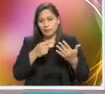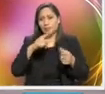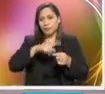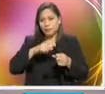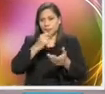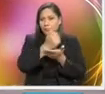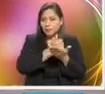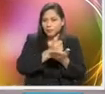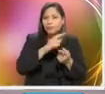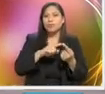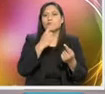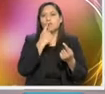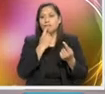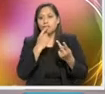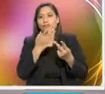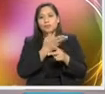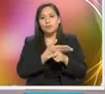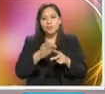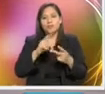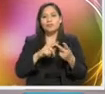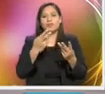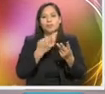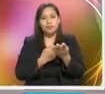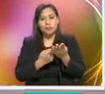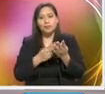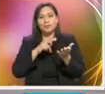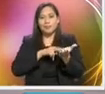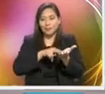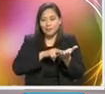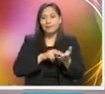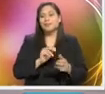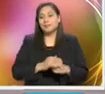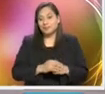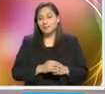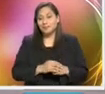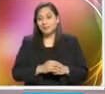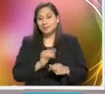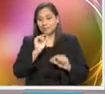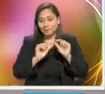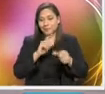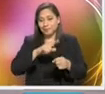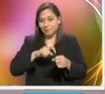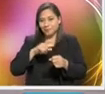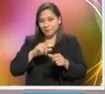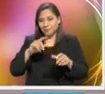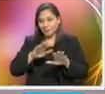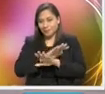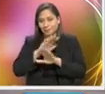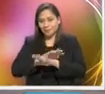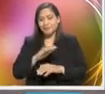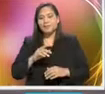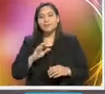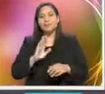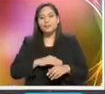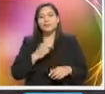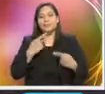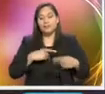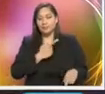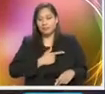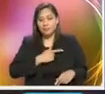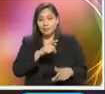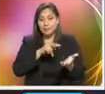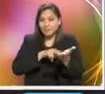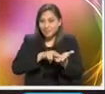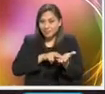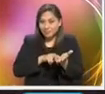colores, azules, rojos, blancos, rosas, negros. Obviamente se han ido también modificando pues por el gusto de las personas. Hay negros, hay